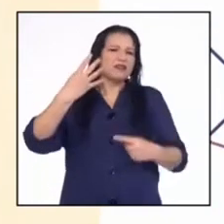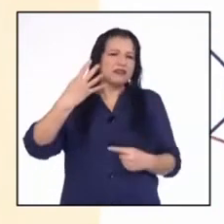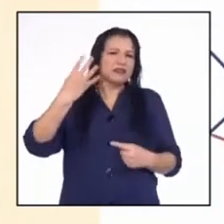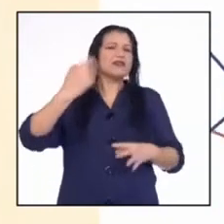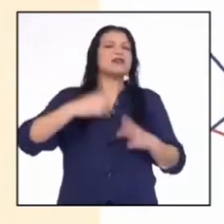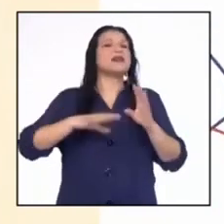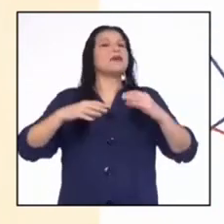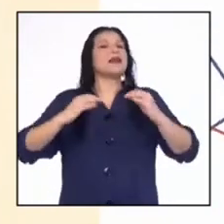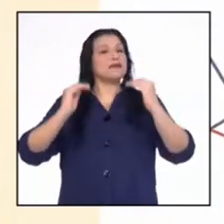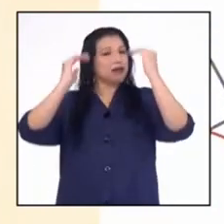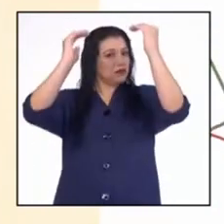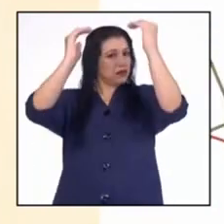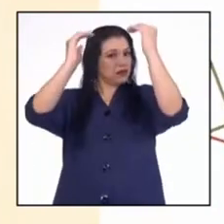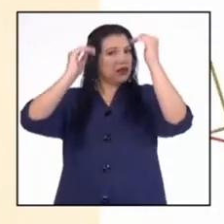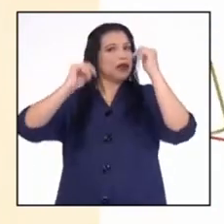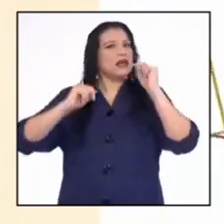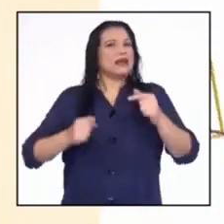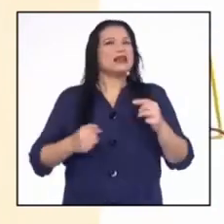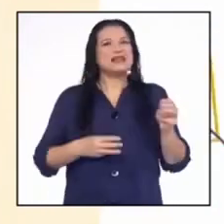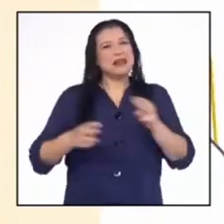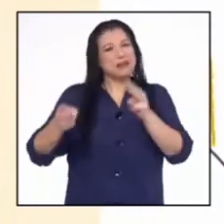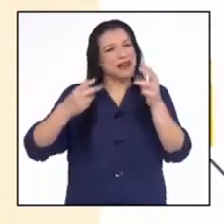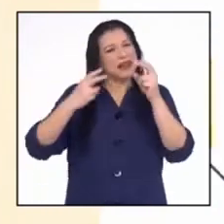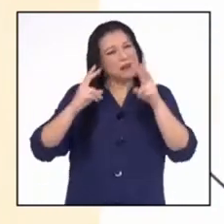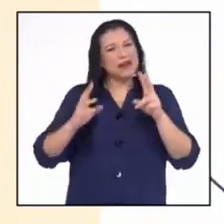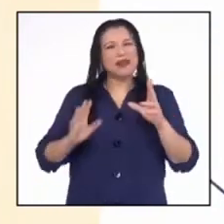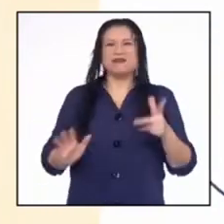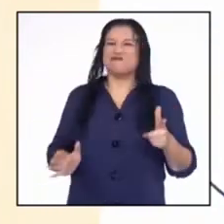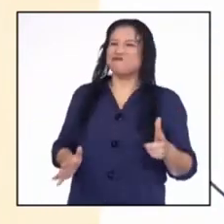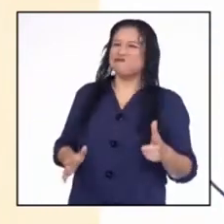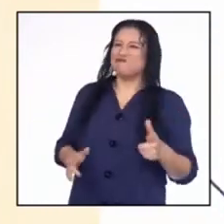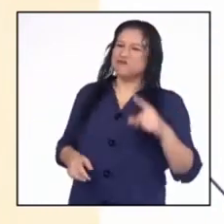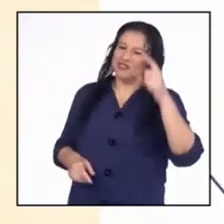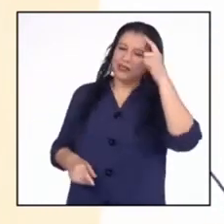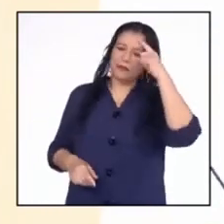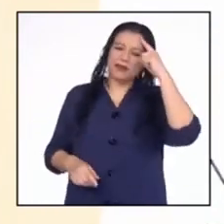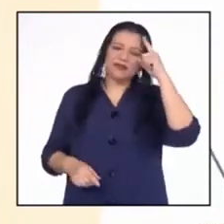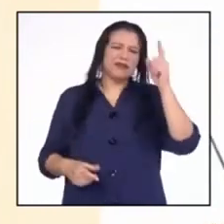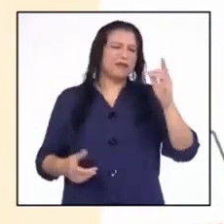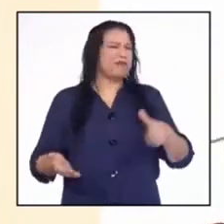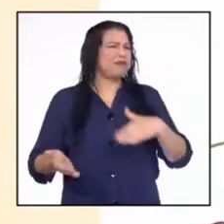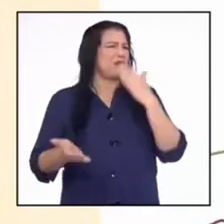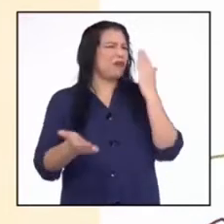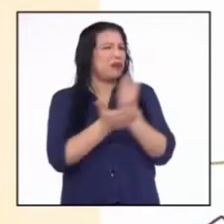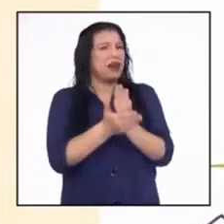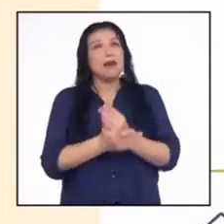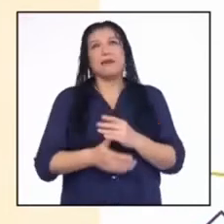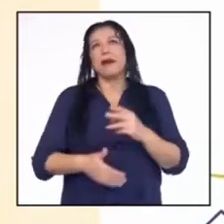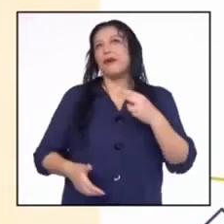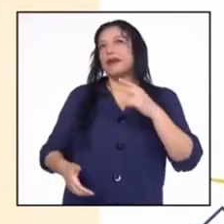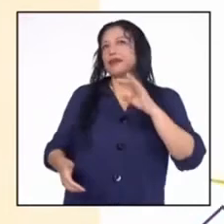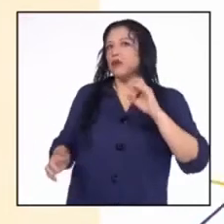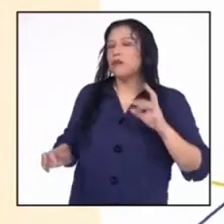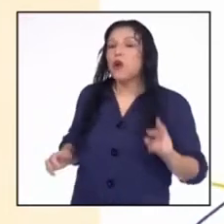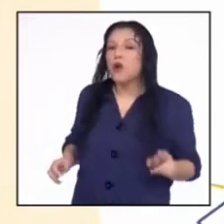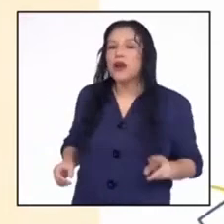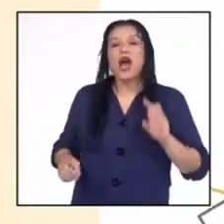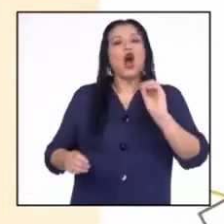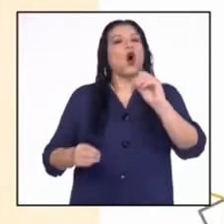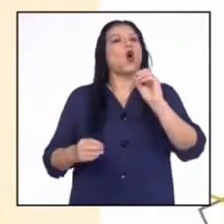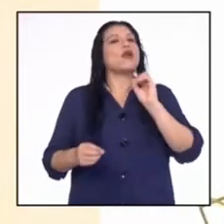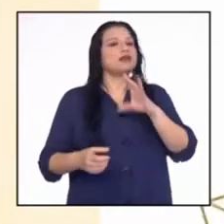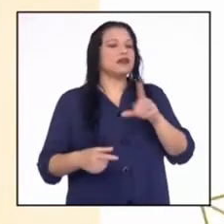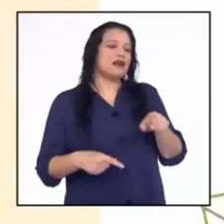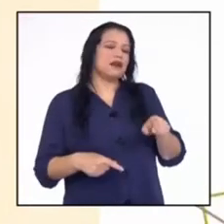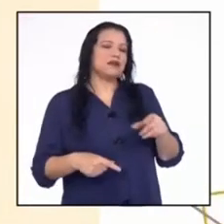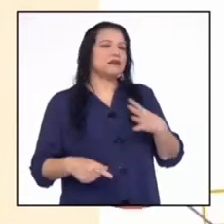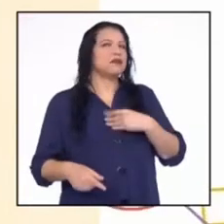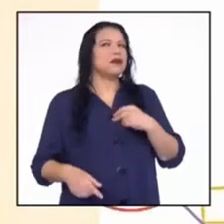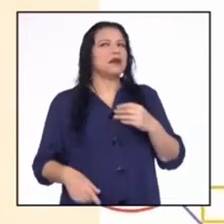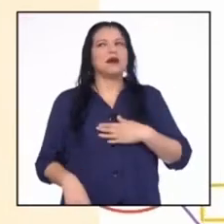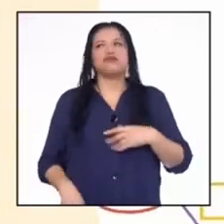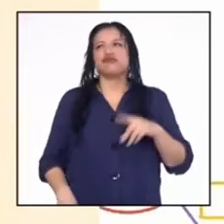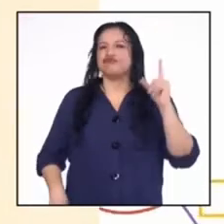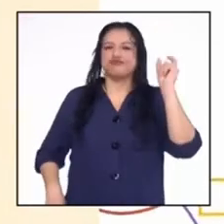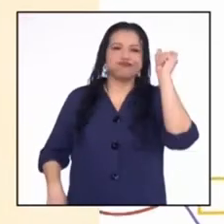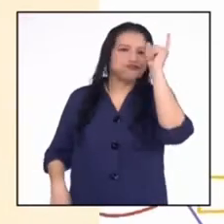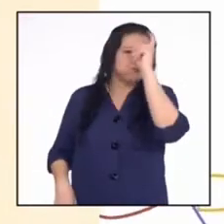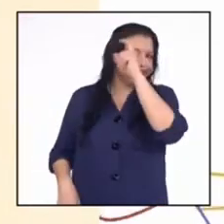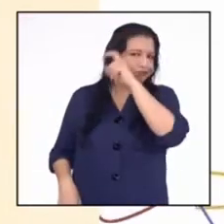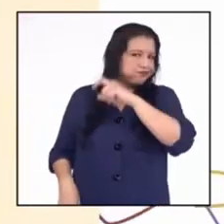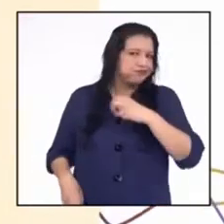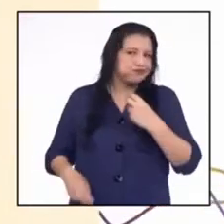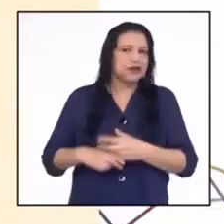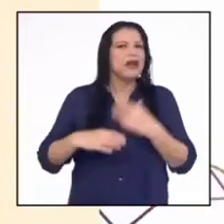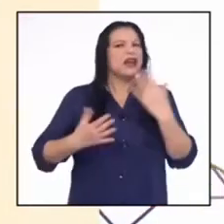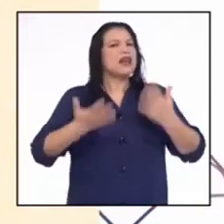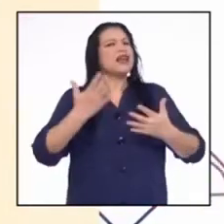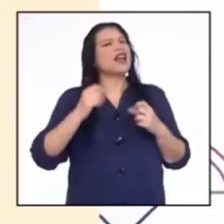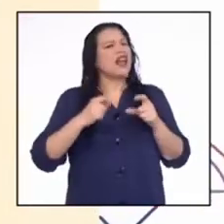forma de verlos la entienden muchas veces como excusas de problemas hormonales o simplemente decir que están en una edad complicada, generando